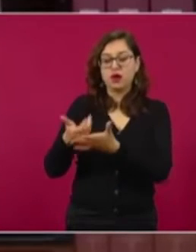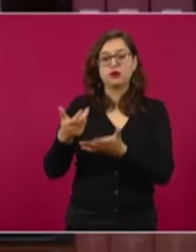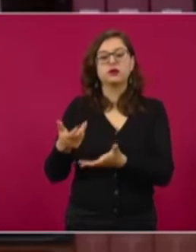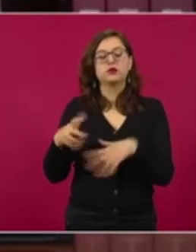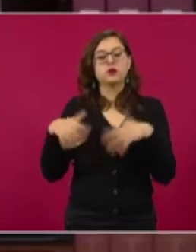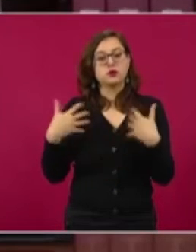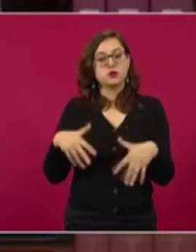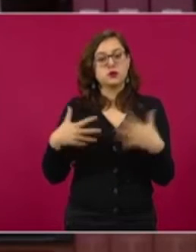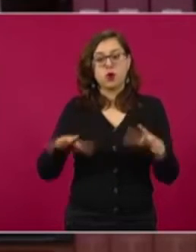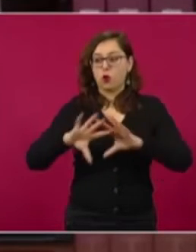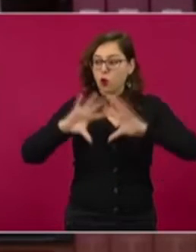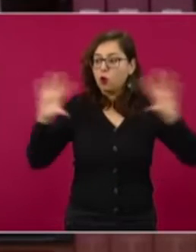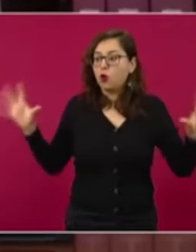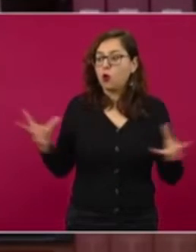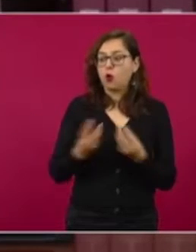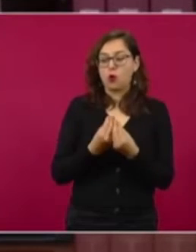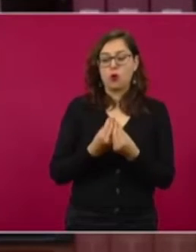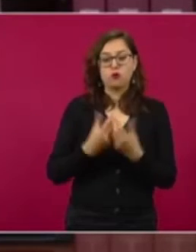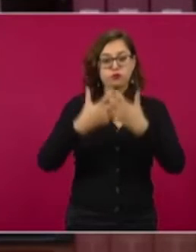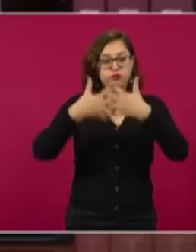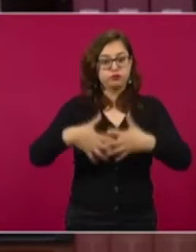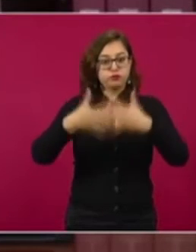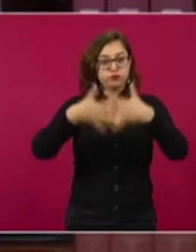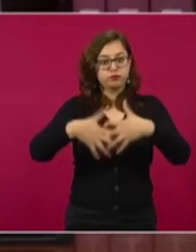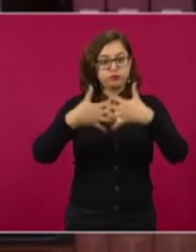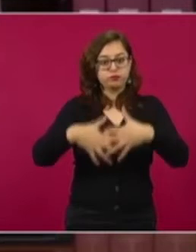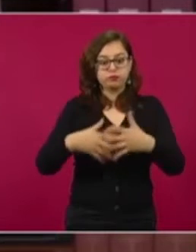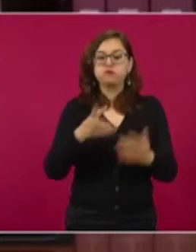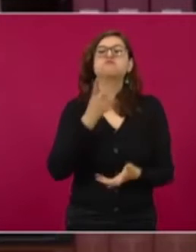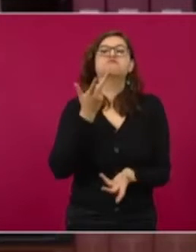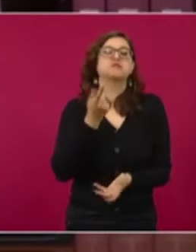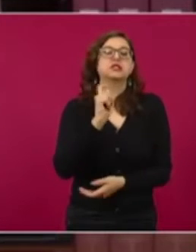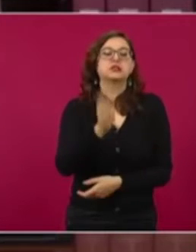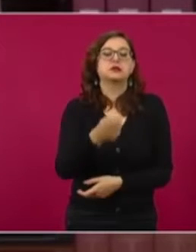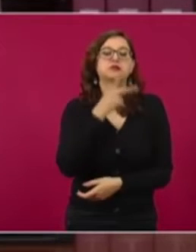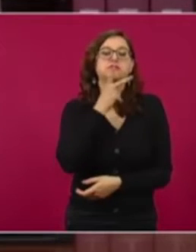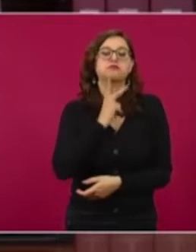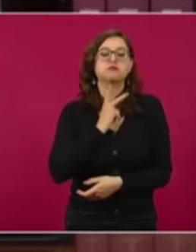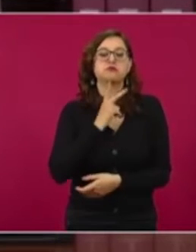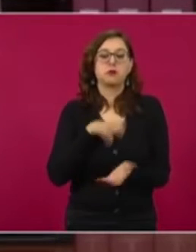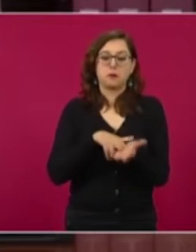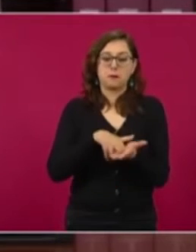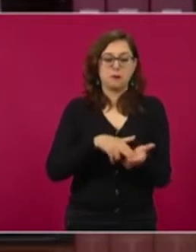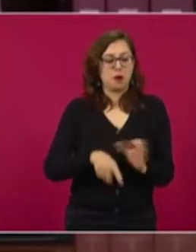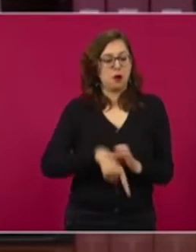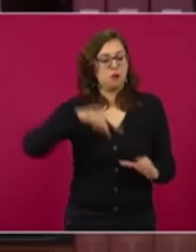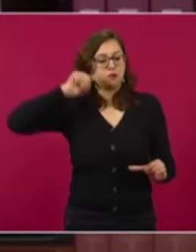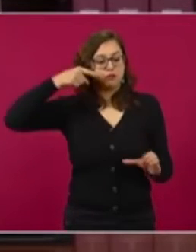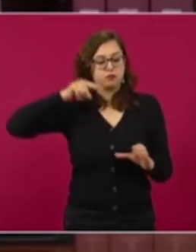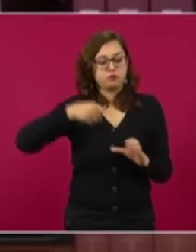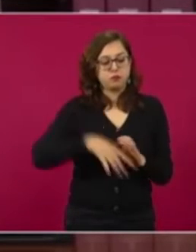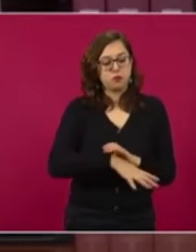procesar todo lo que extraemos de crudo, alrededor de